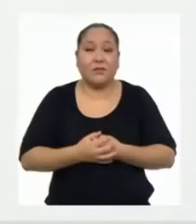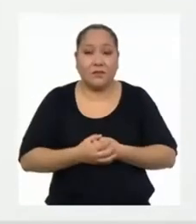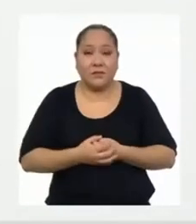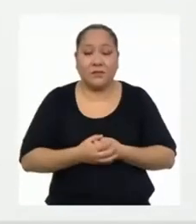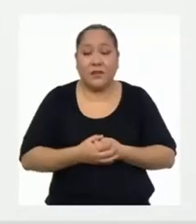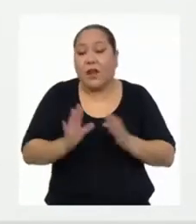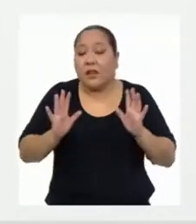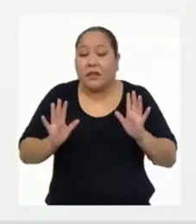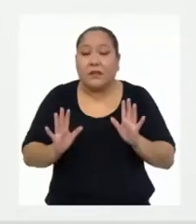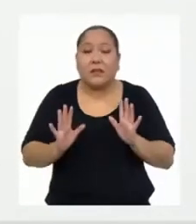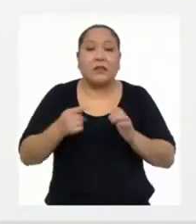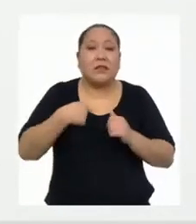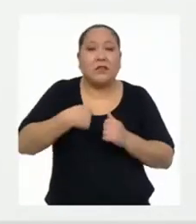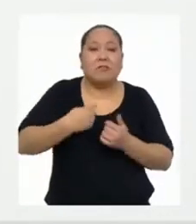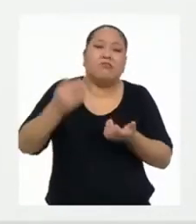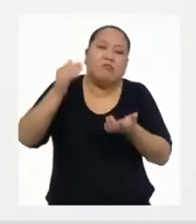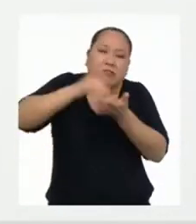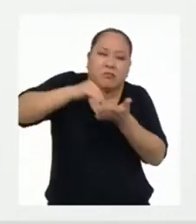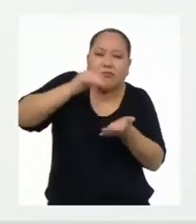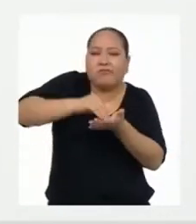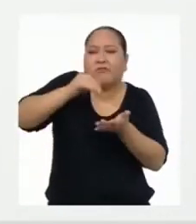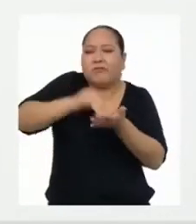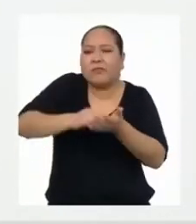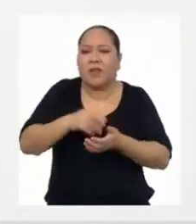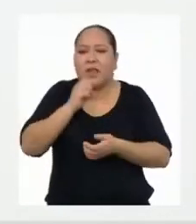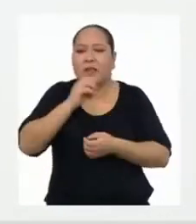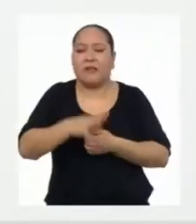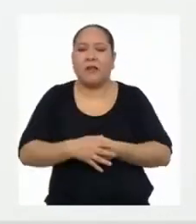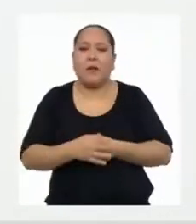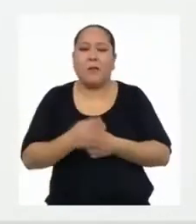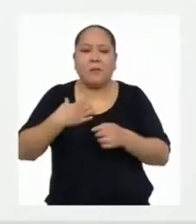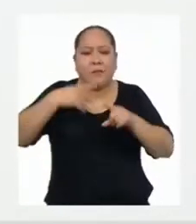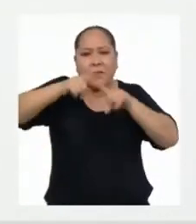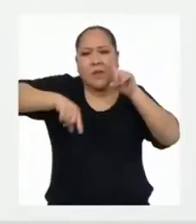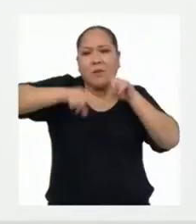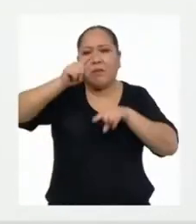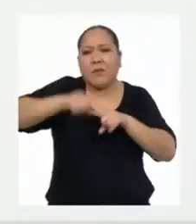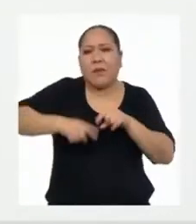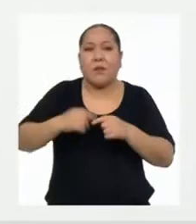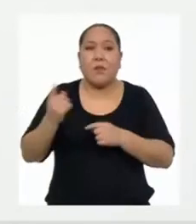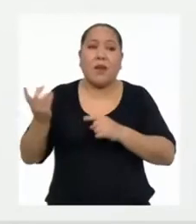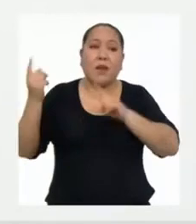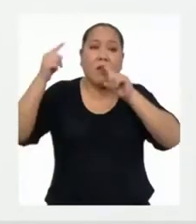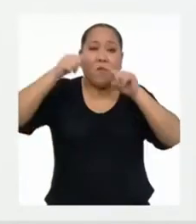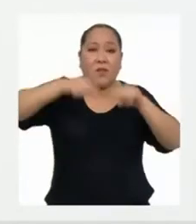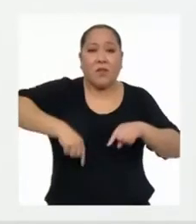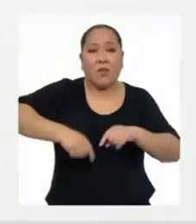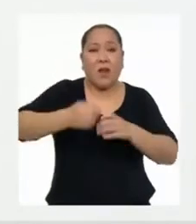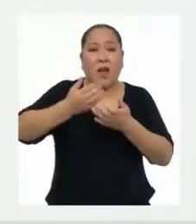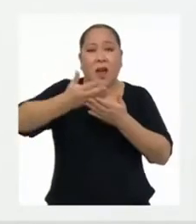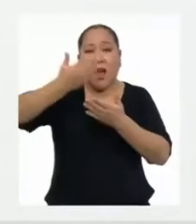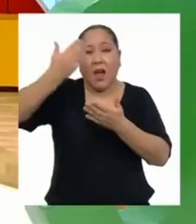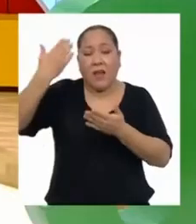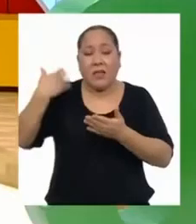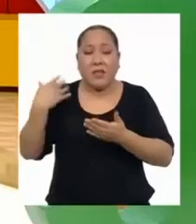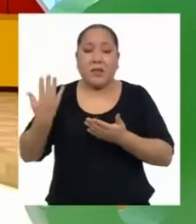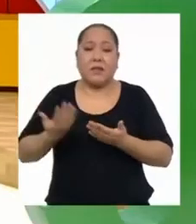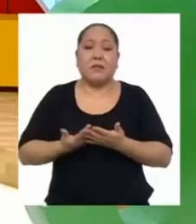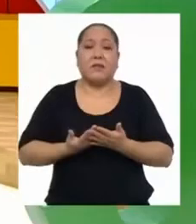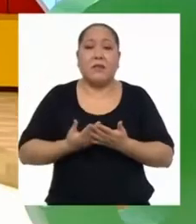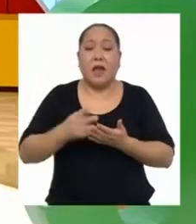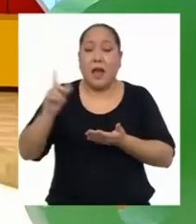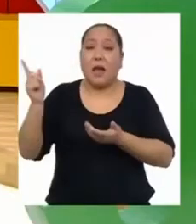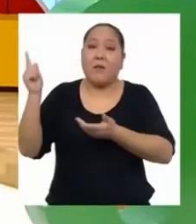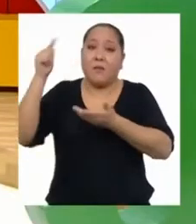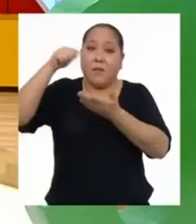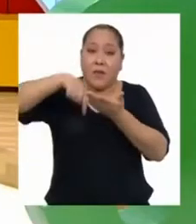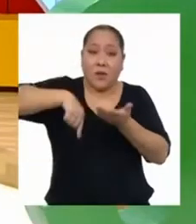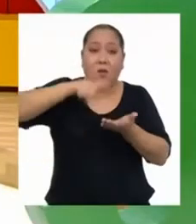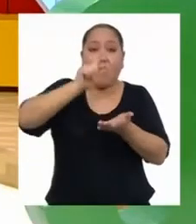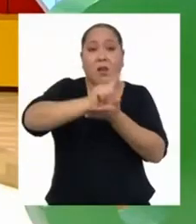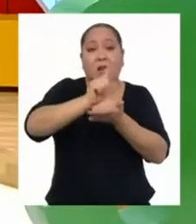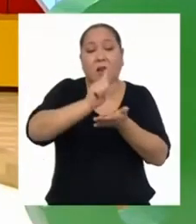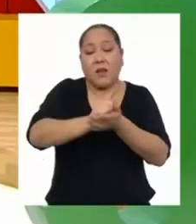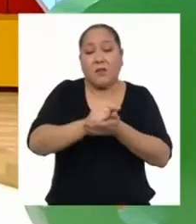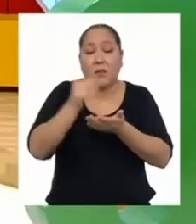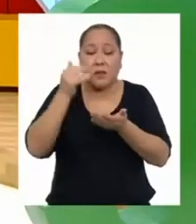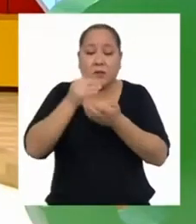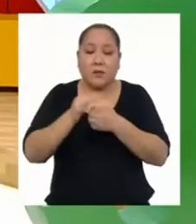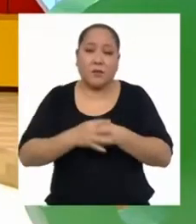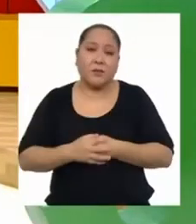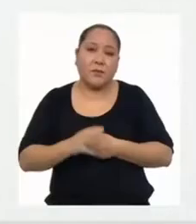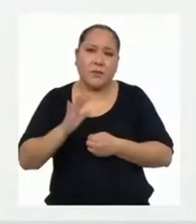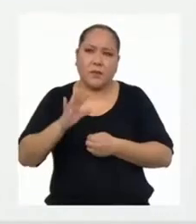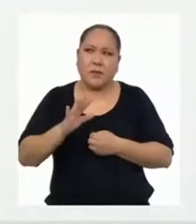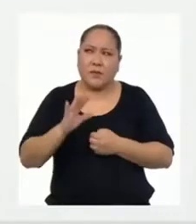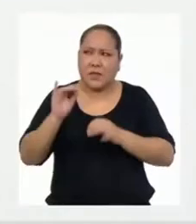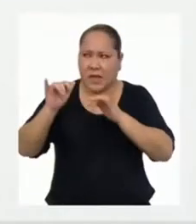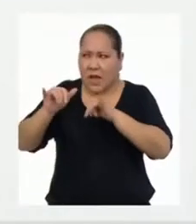Bueno, otra vez voy a referirme a mi prima, la que vino hace tiempo a Lima para estudiar. Sus primeros años aquí se hospedó en tu